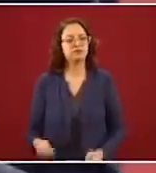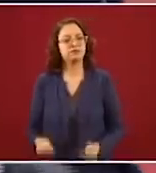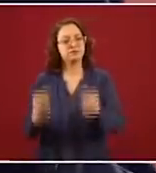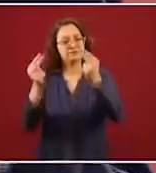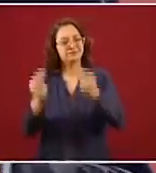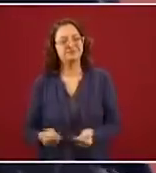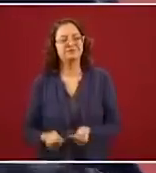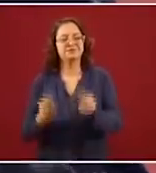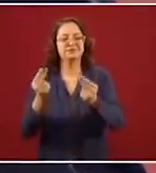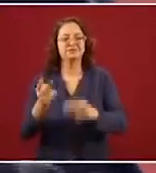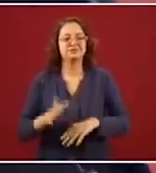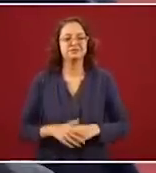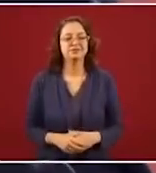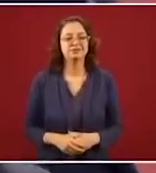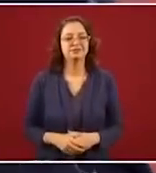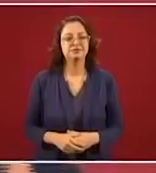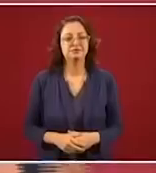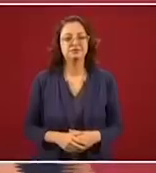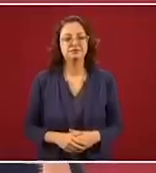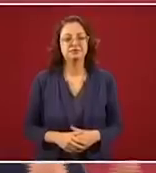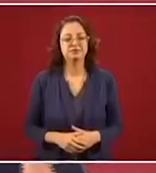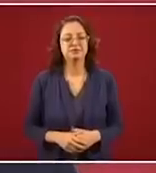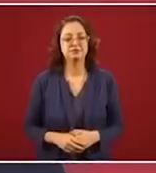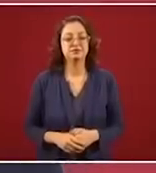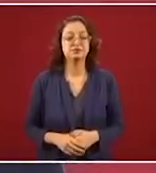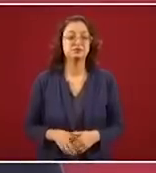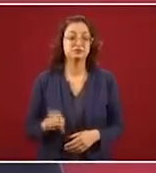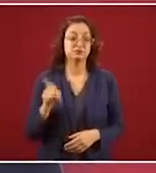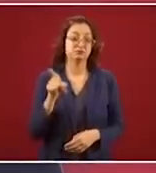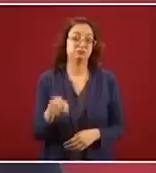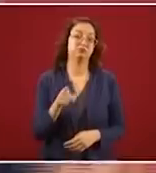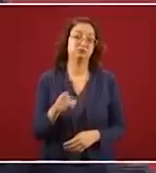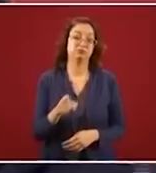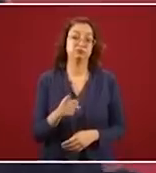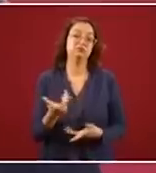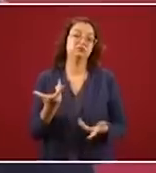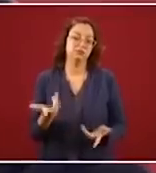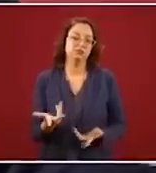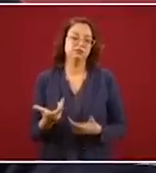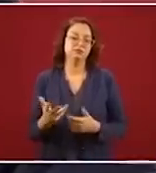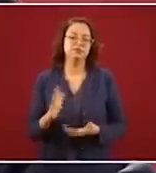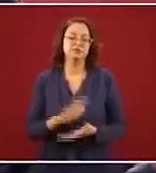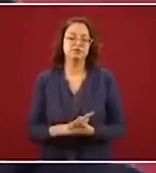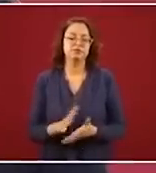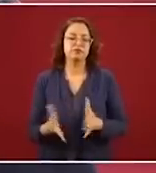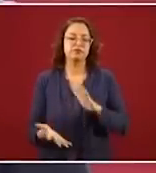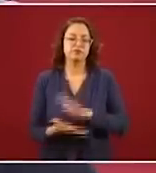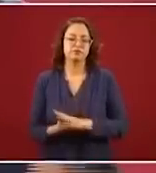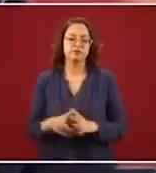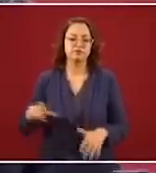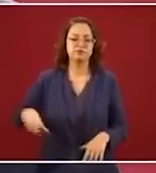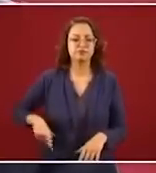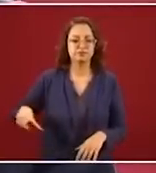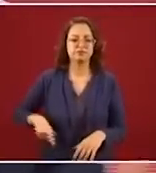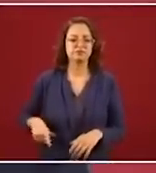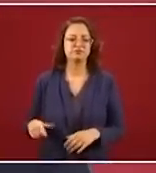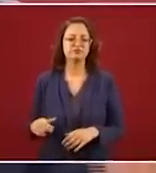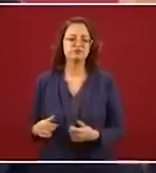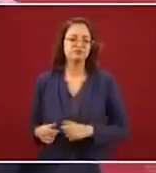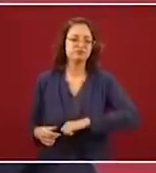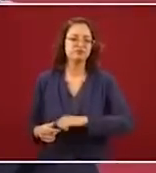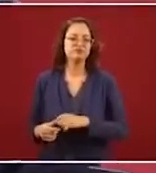Y como era muy influyente, vinculado a los mismos funcionarios, al mismo